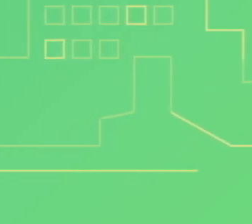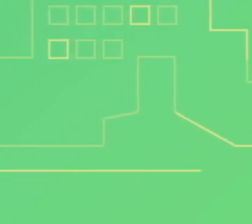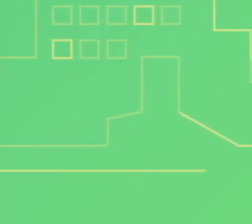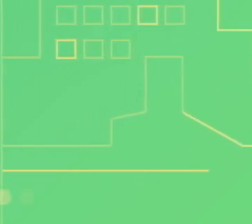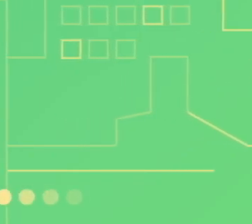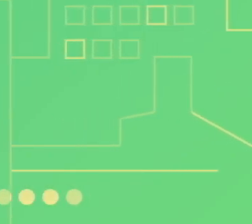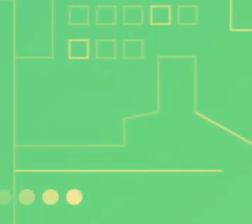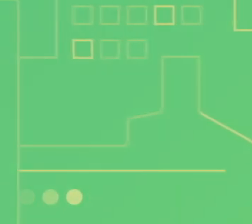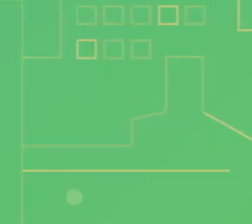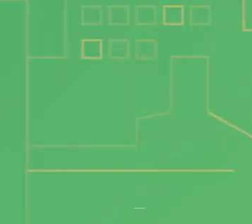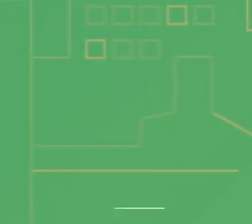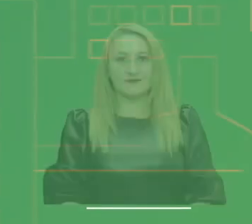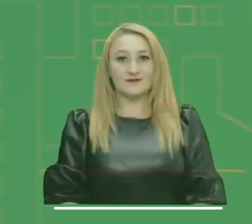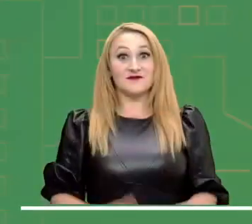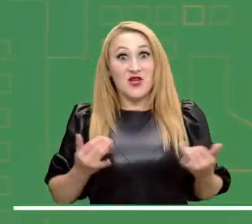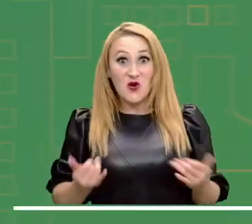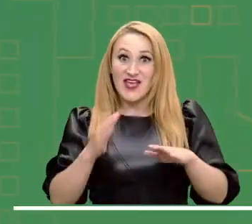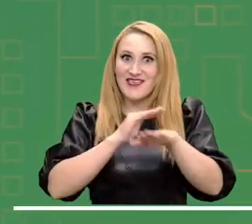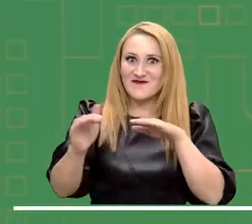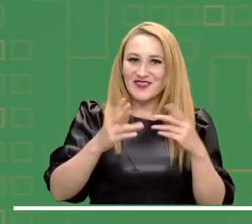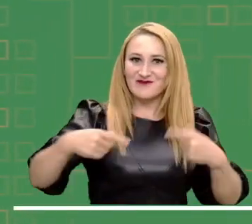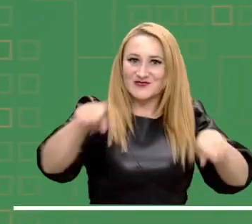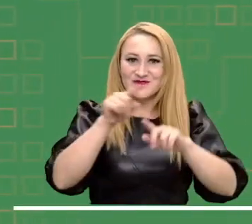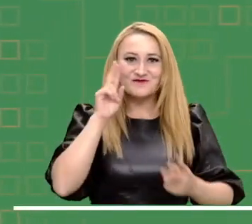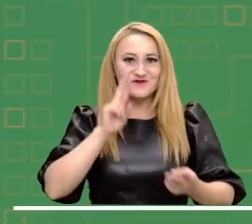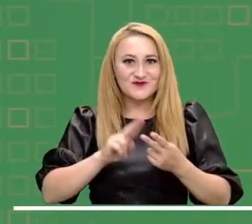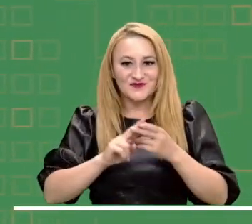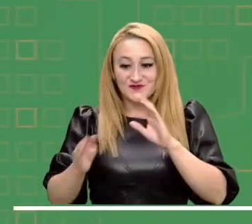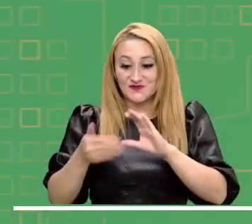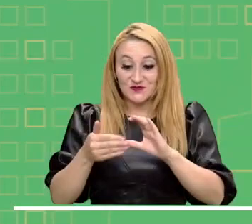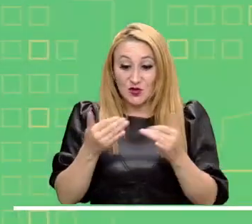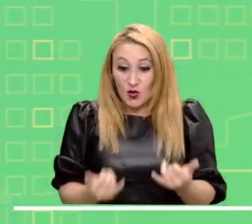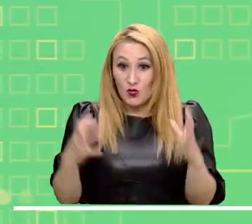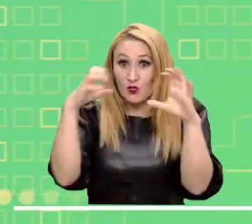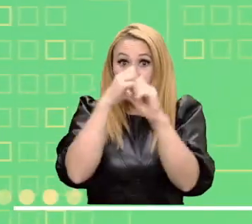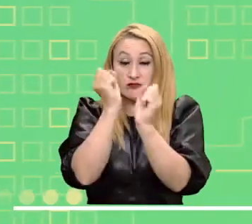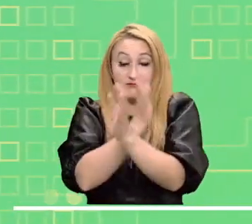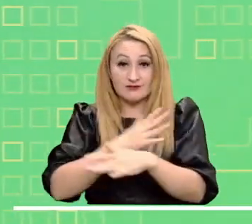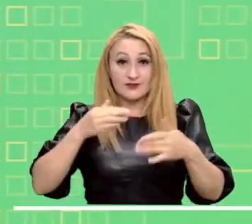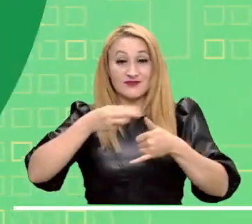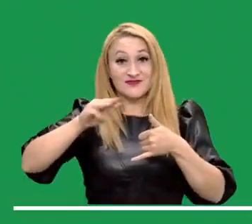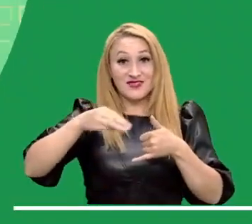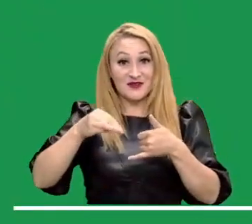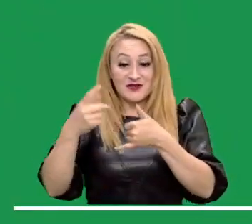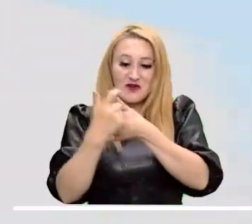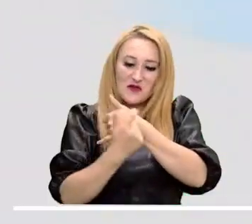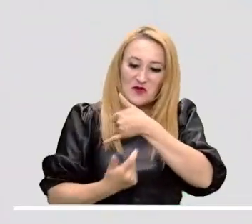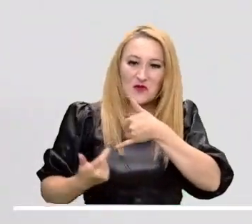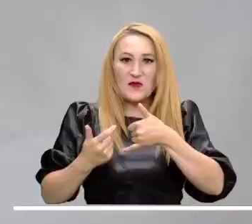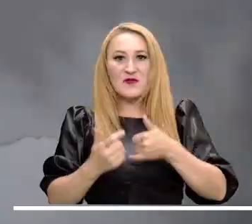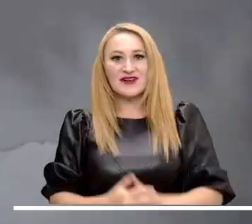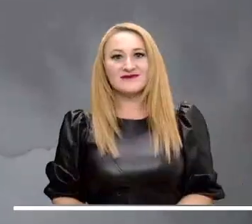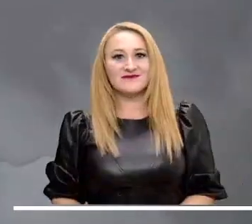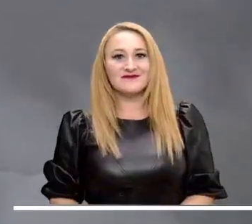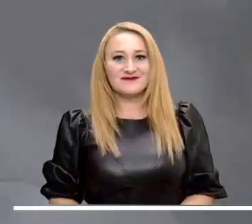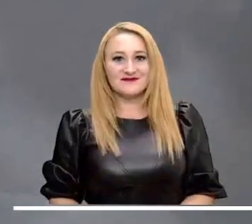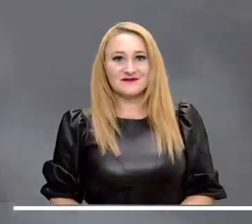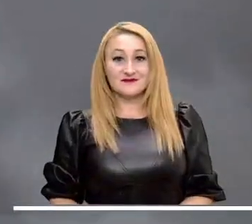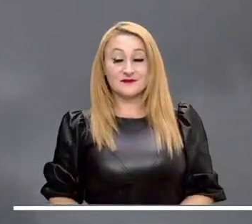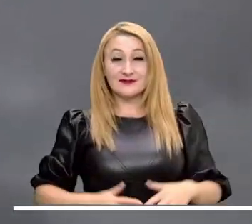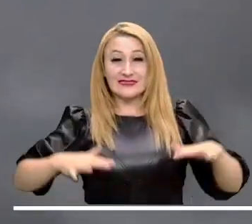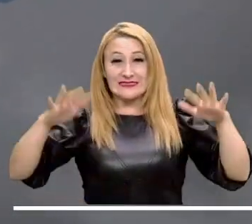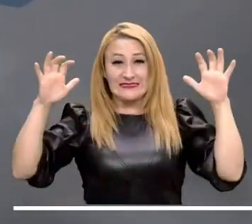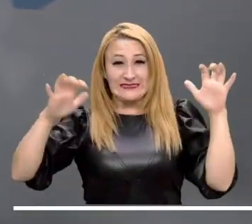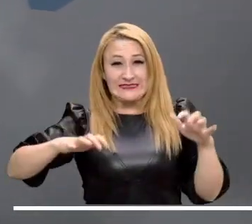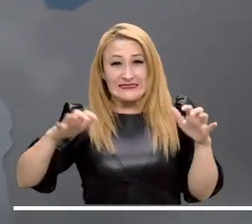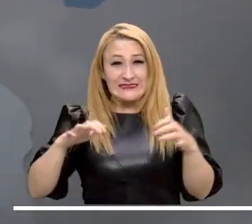A continuación, los invitamos a conocer el pronóstico de la noche de hoy y la madrugada del miércoles en cada una de las regiones del país.